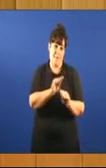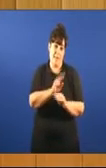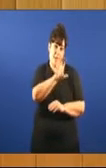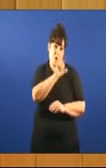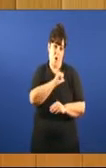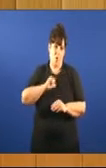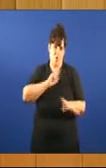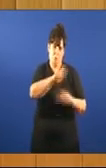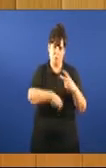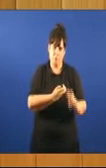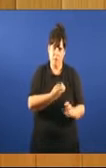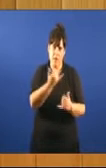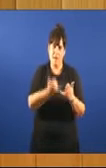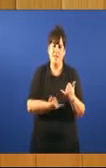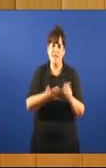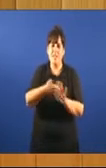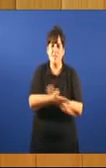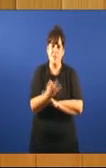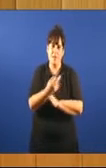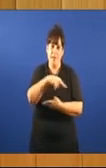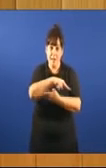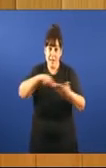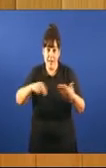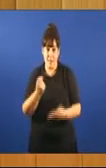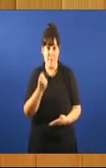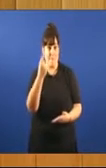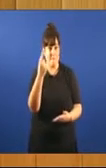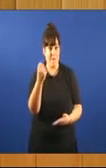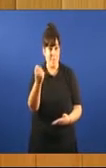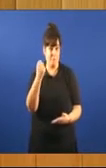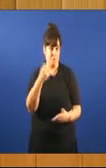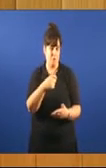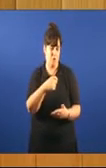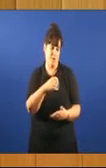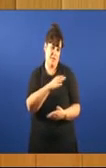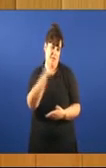que fixo que Galiza leve perdidos 1.000 millóns de euros.